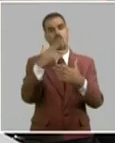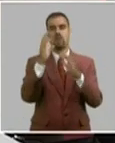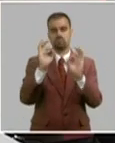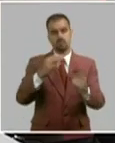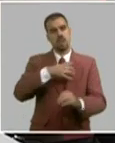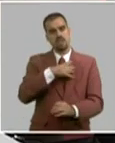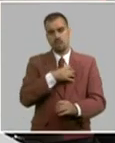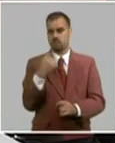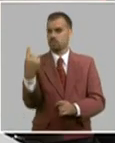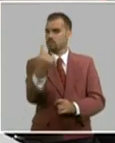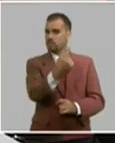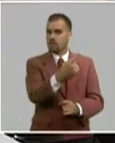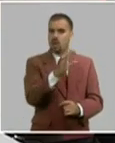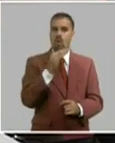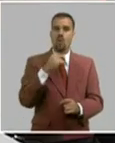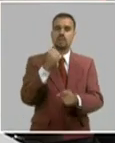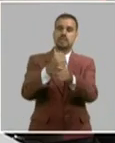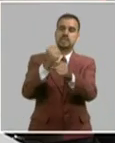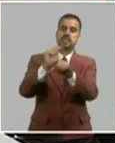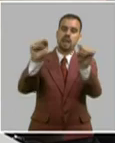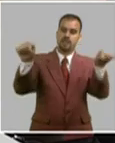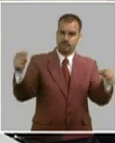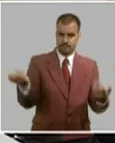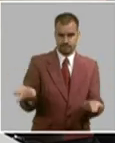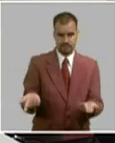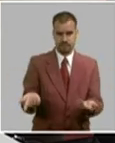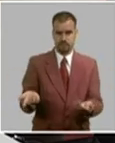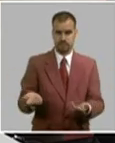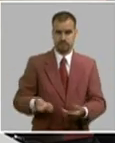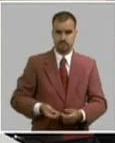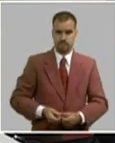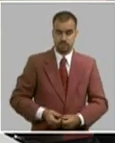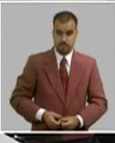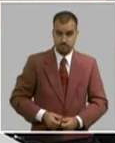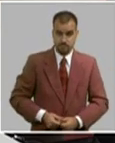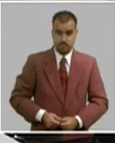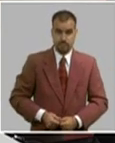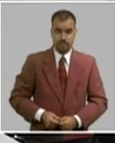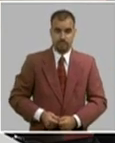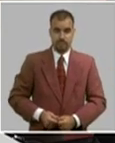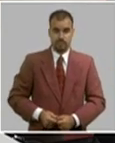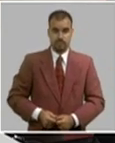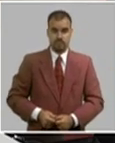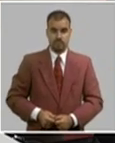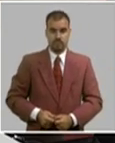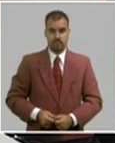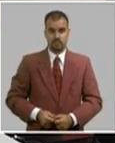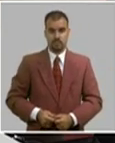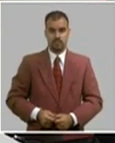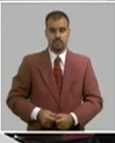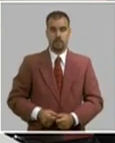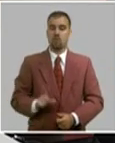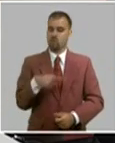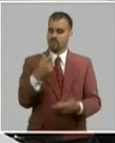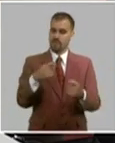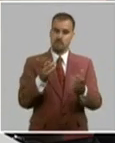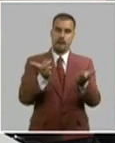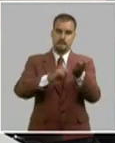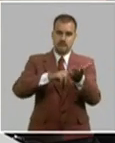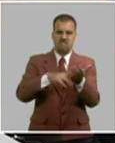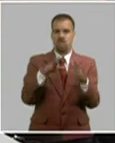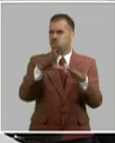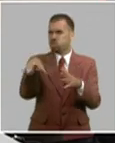en cada uno de nuestros puestos. Cumplir con lo que nos corresponde en nuestros puestos, pero también ser militantes en la